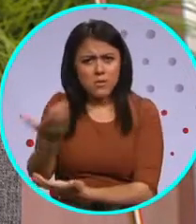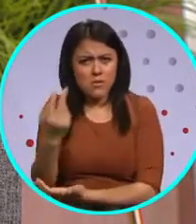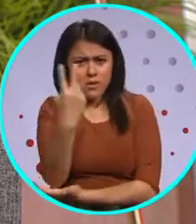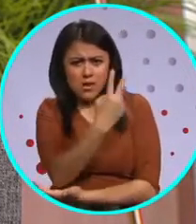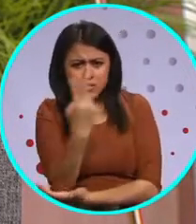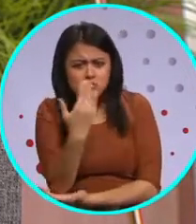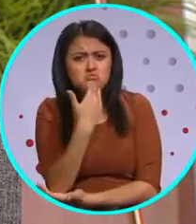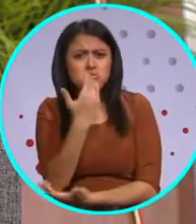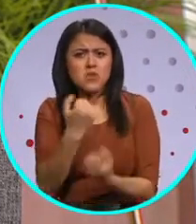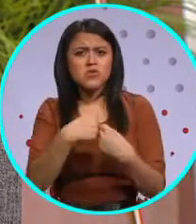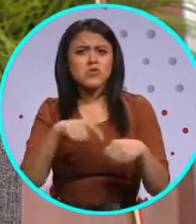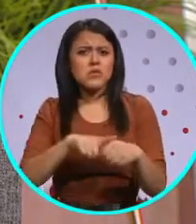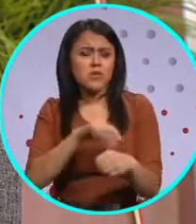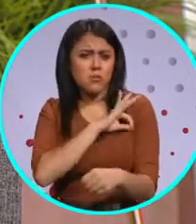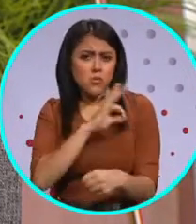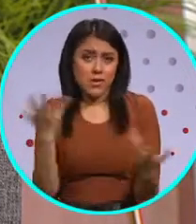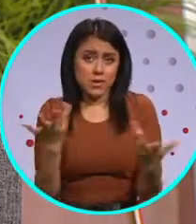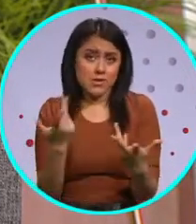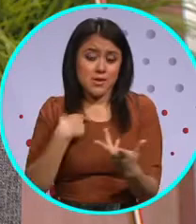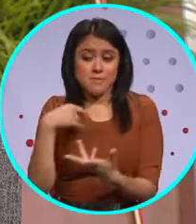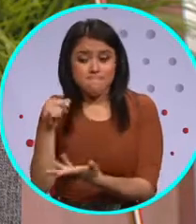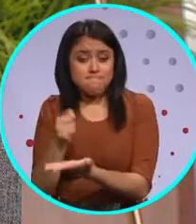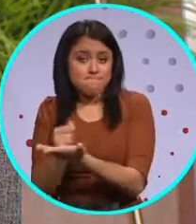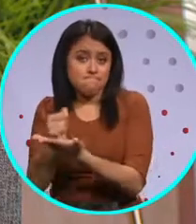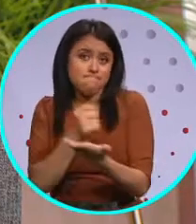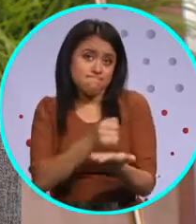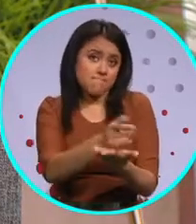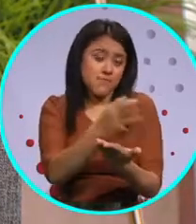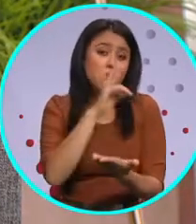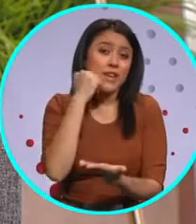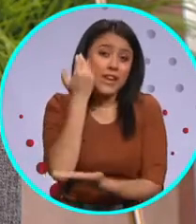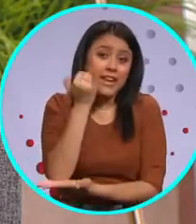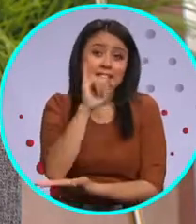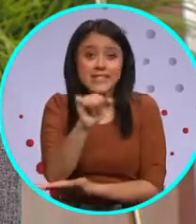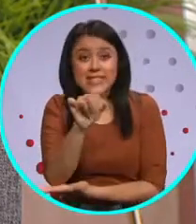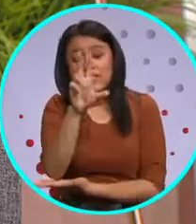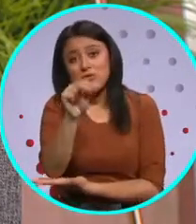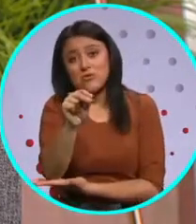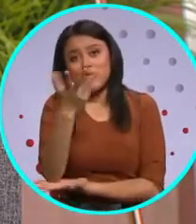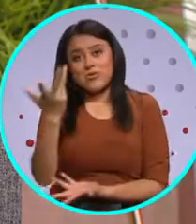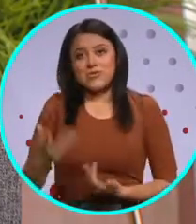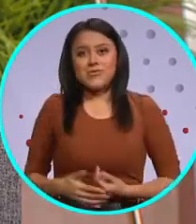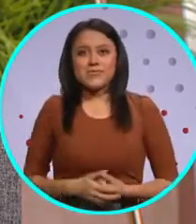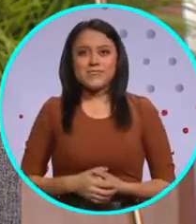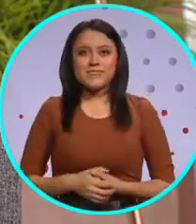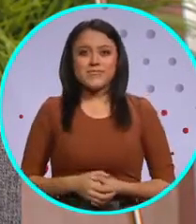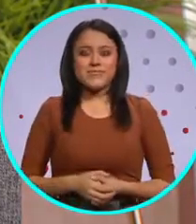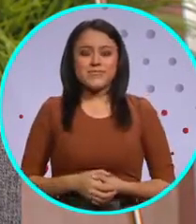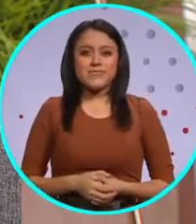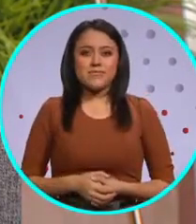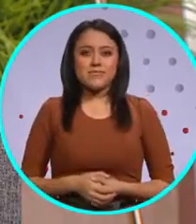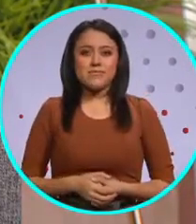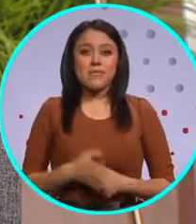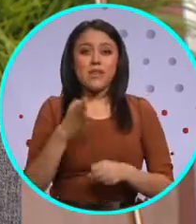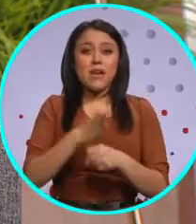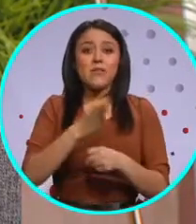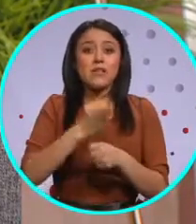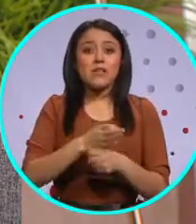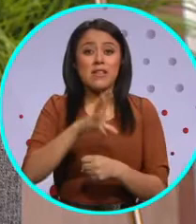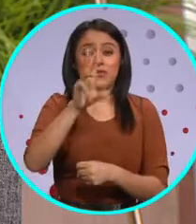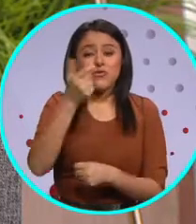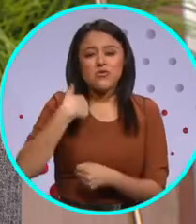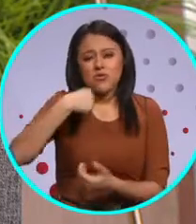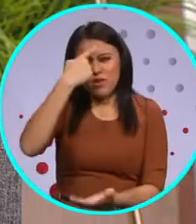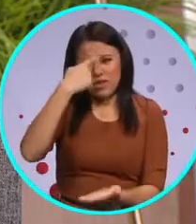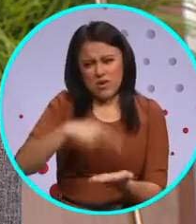sociedad pero bueno ahí es decisión de cada quien si entras o si no le entras más cuando se tiene un bebé ahora lo que no está